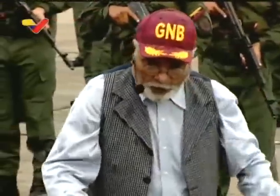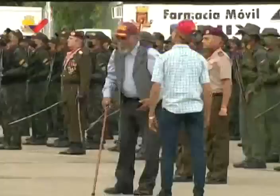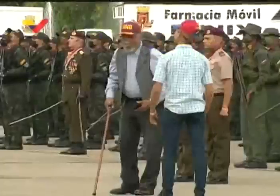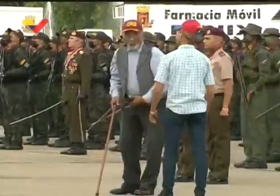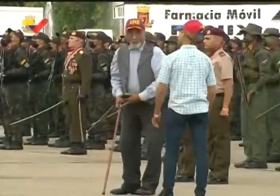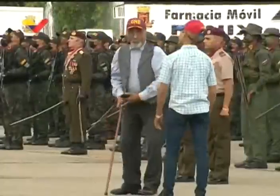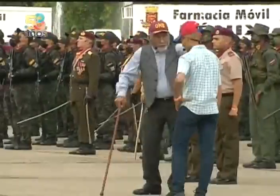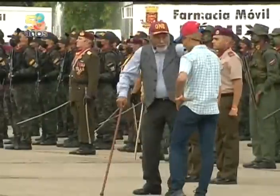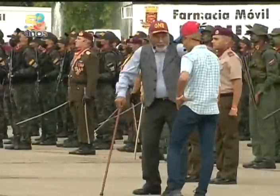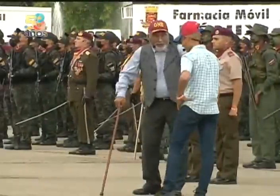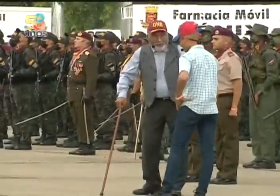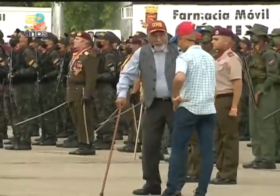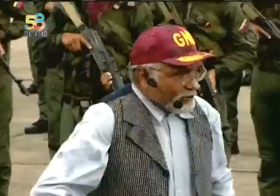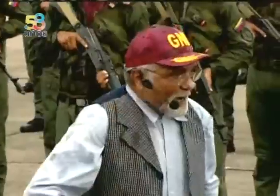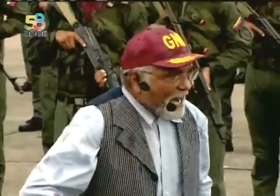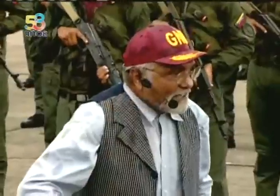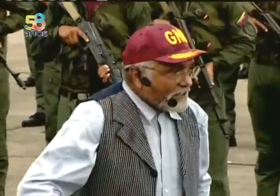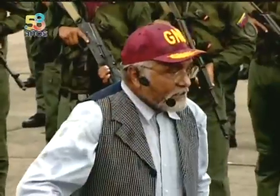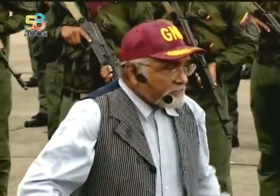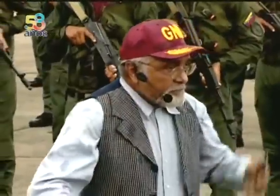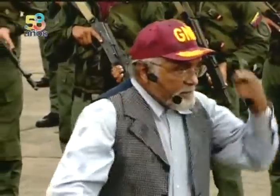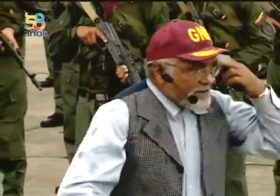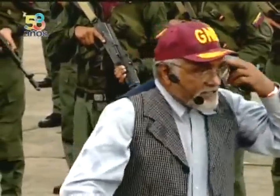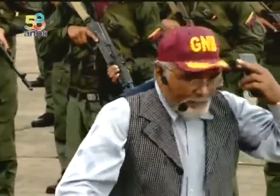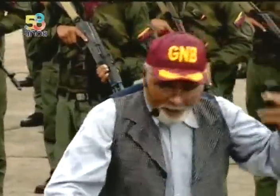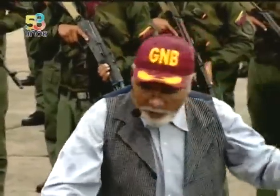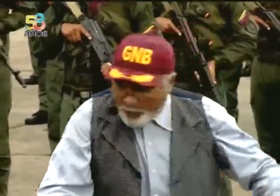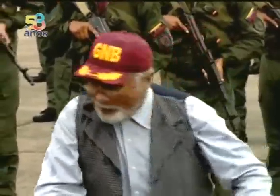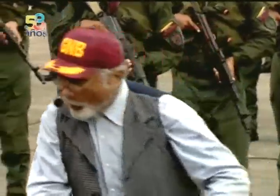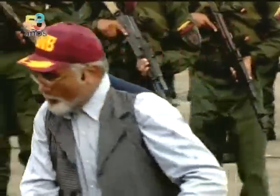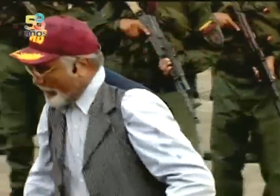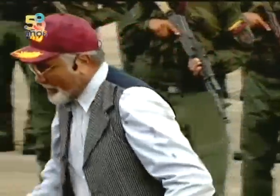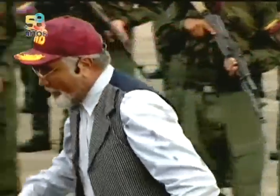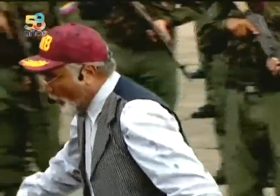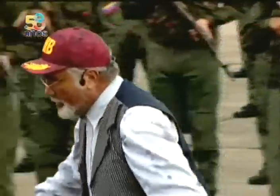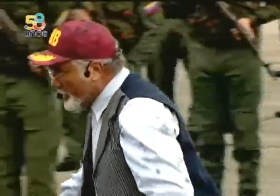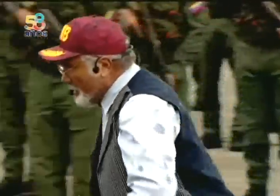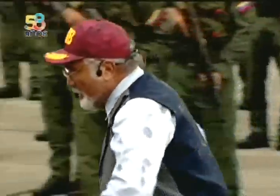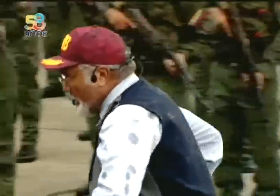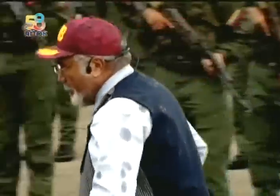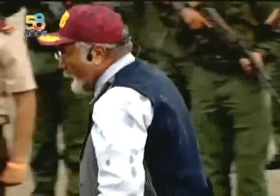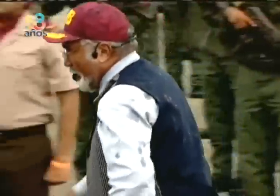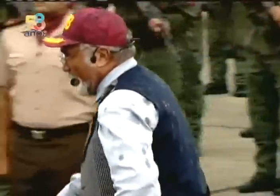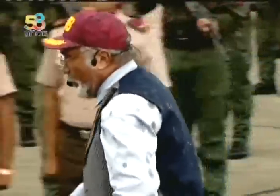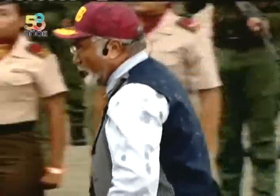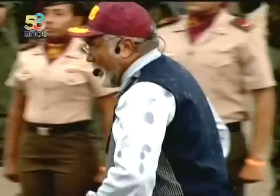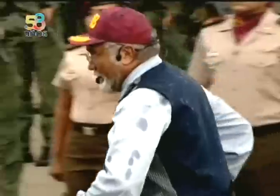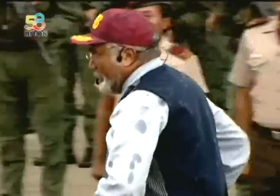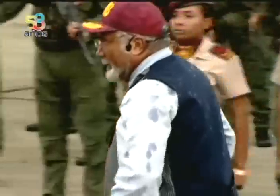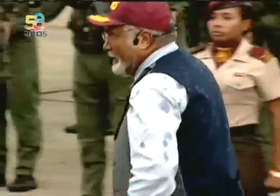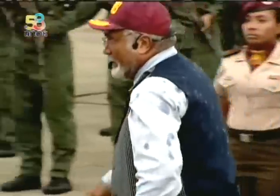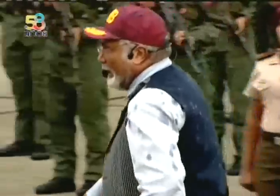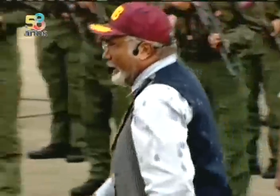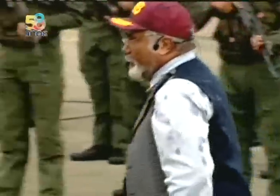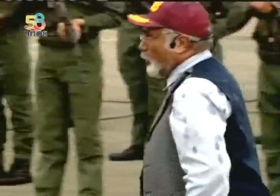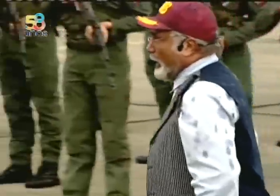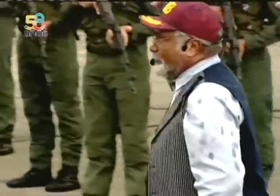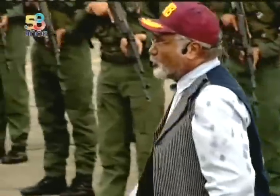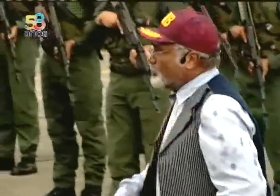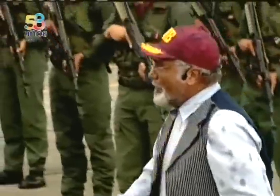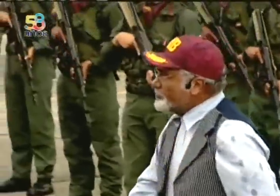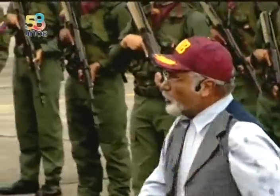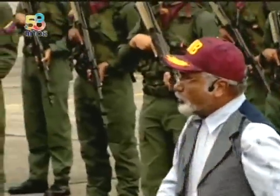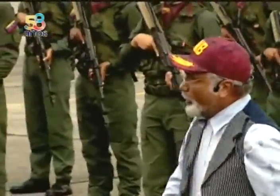recuerdos amargos a nuestra amada Venezuela, mi mente me dio un vuelco al pasado y pude recordar